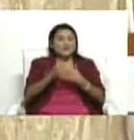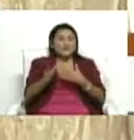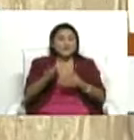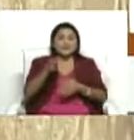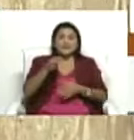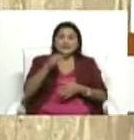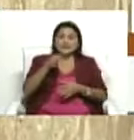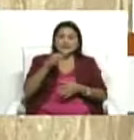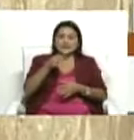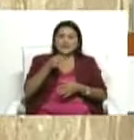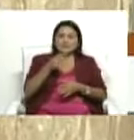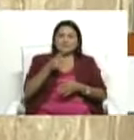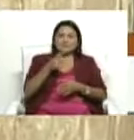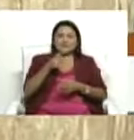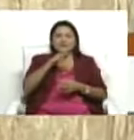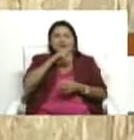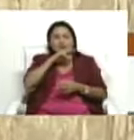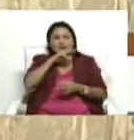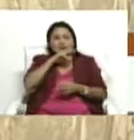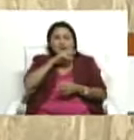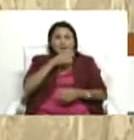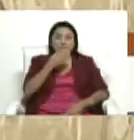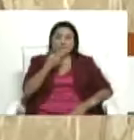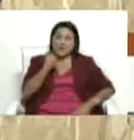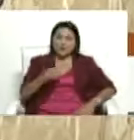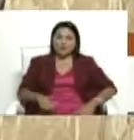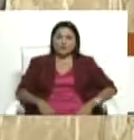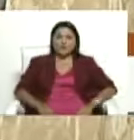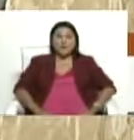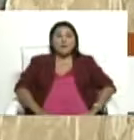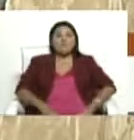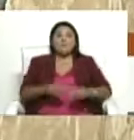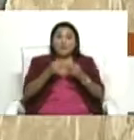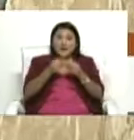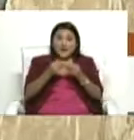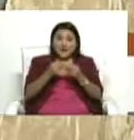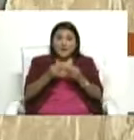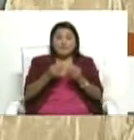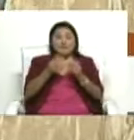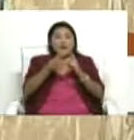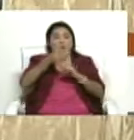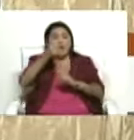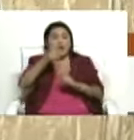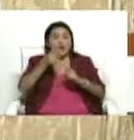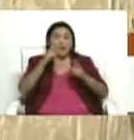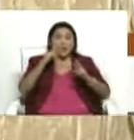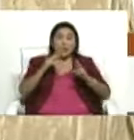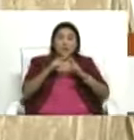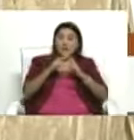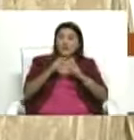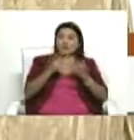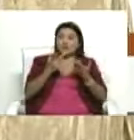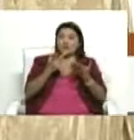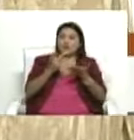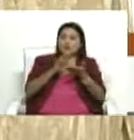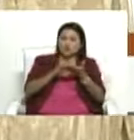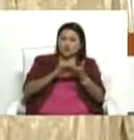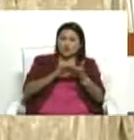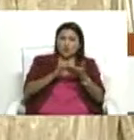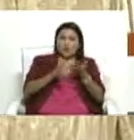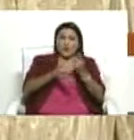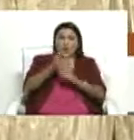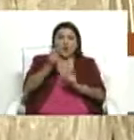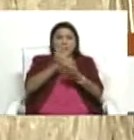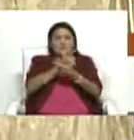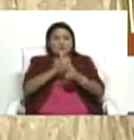mejor la palabra para buscar el encuentro. De que siempre será mejor la libertad